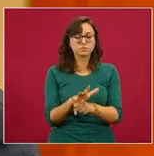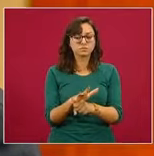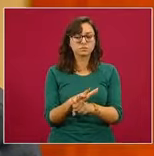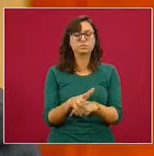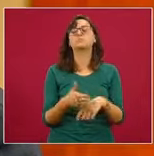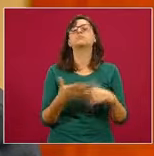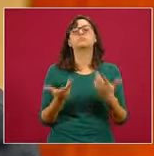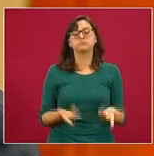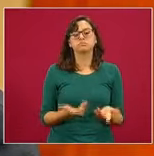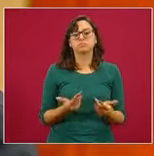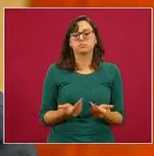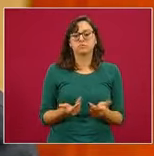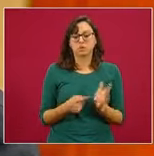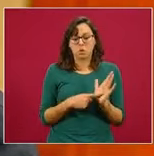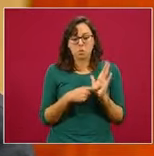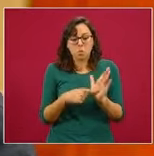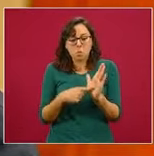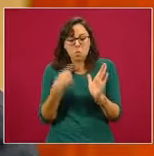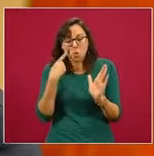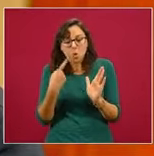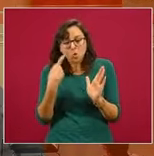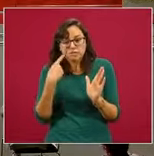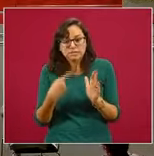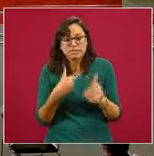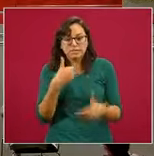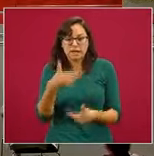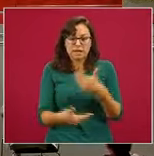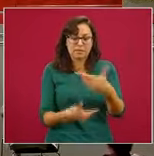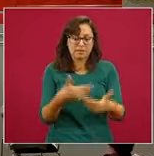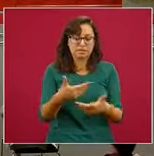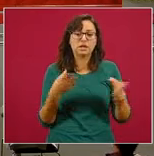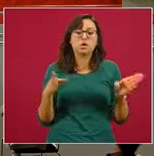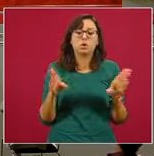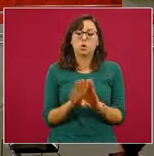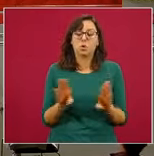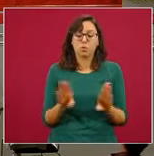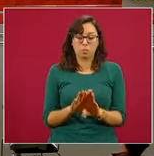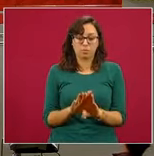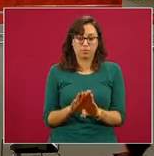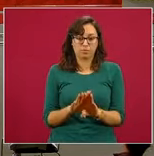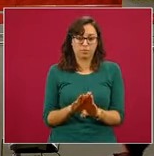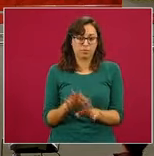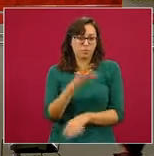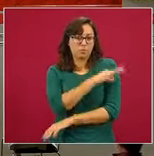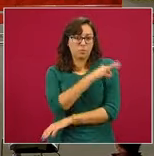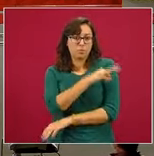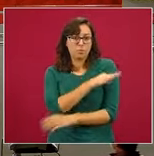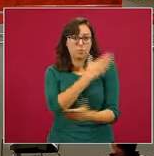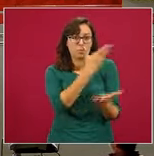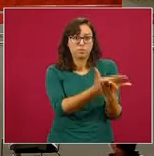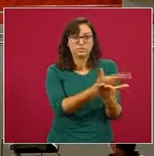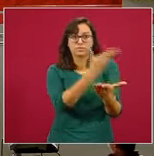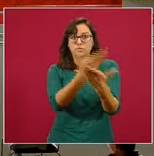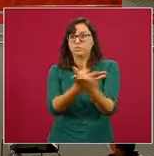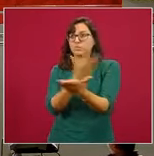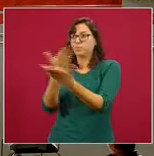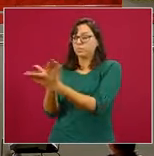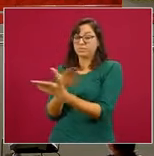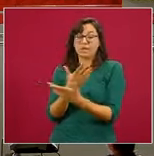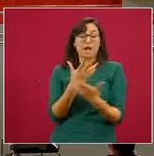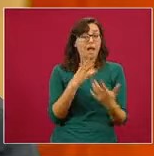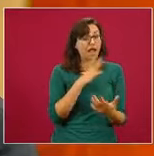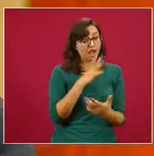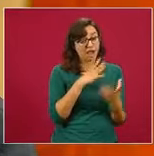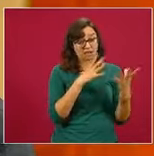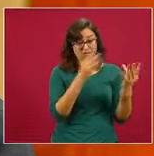del avance en la evidencia científica de los distintos productos candidato. Aquí aprovecho para responder de manera